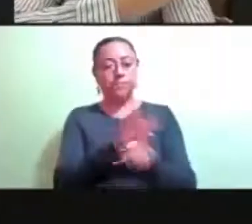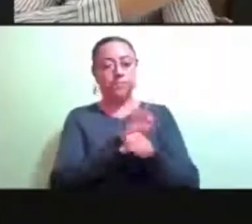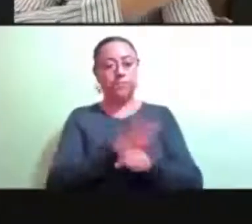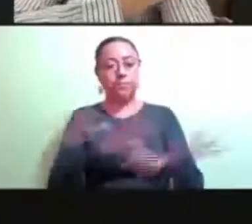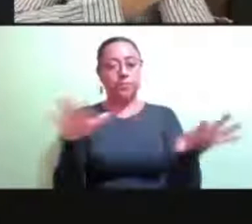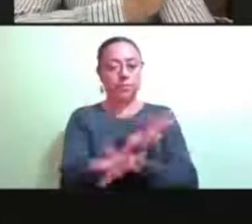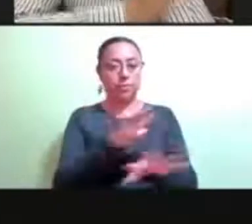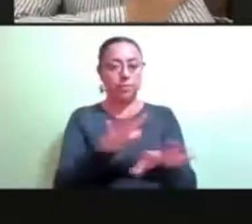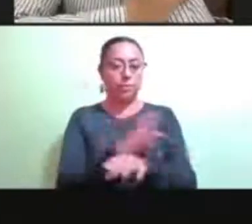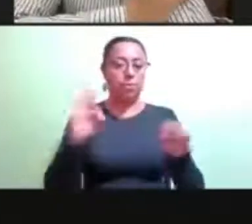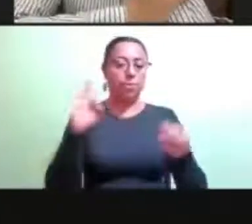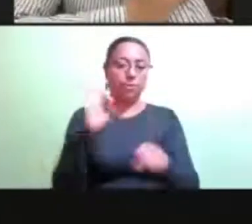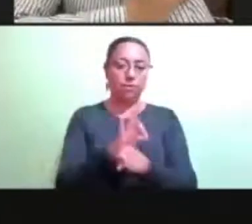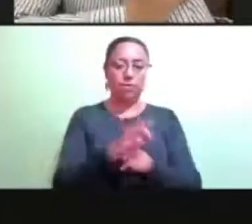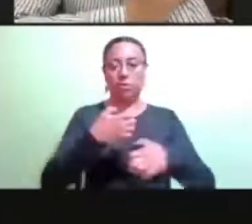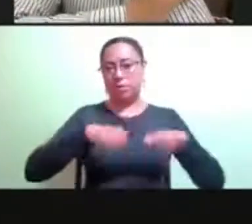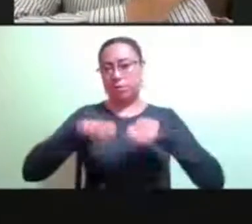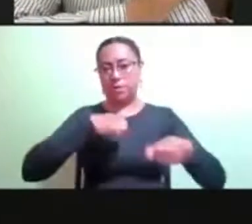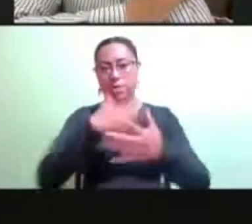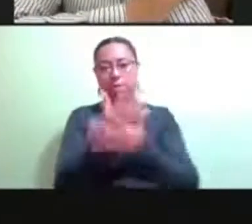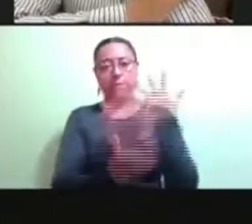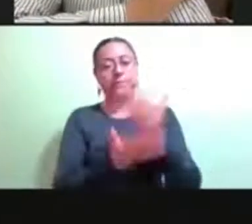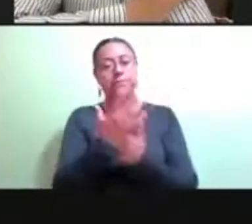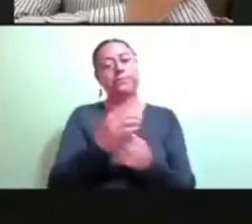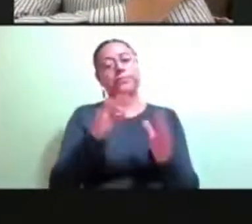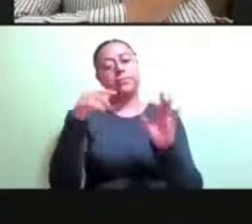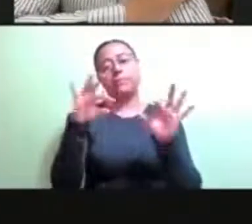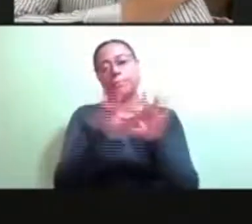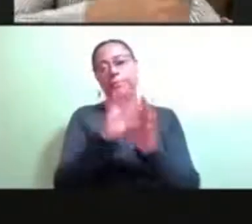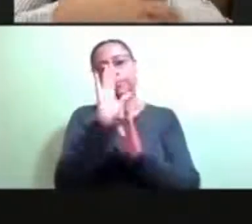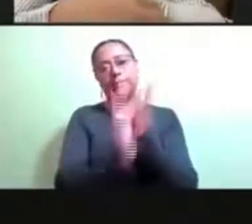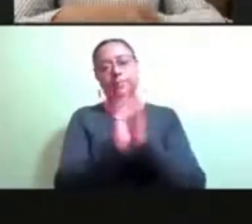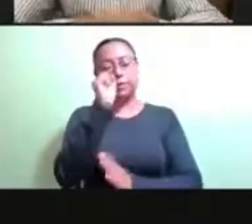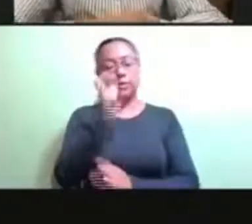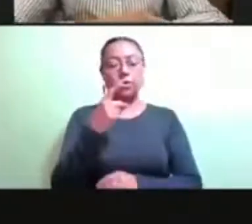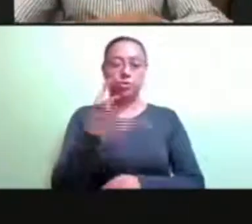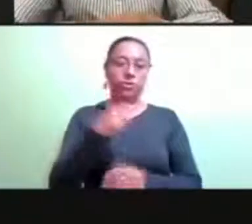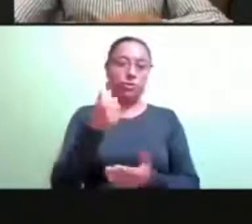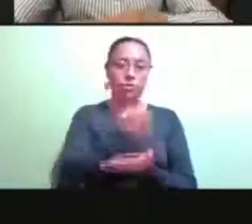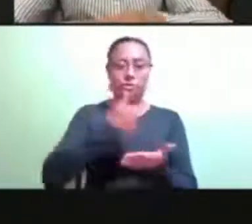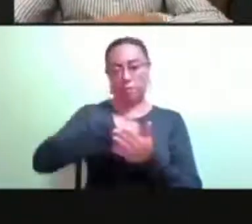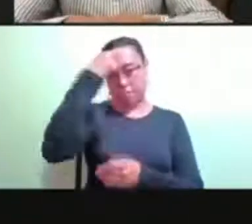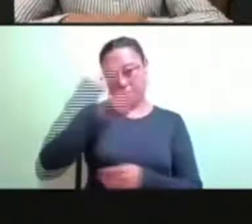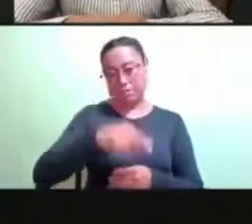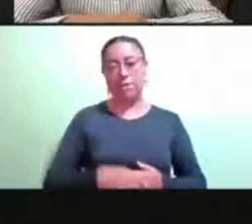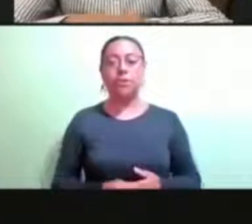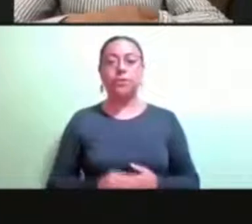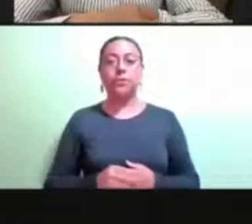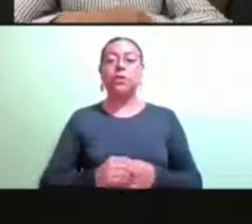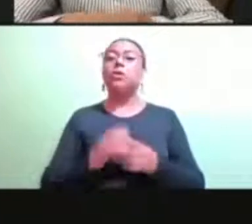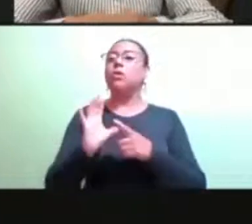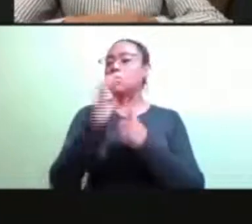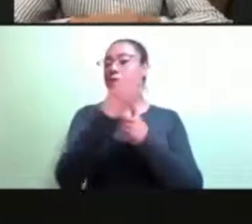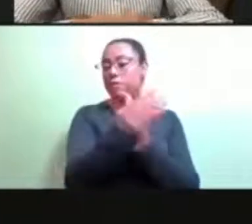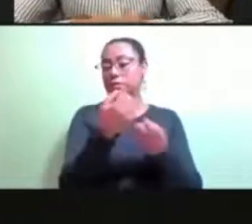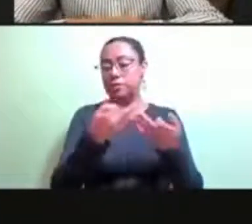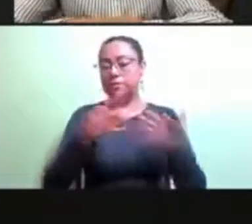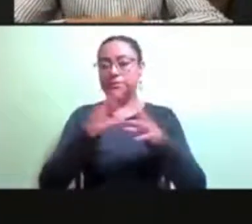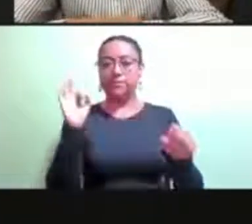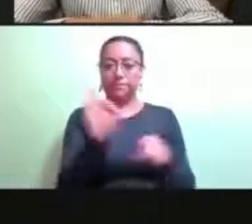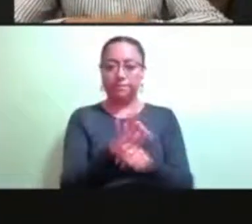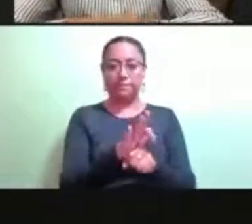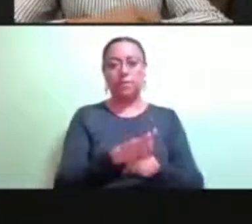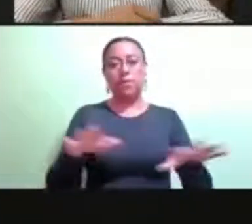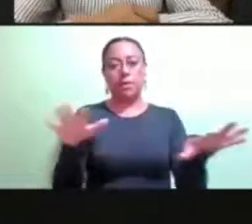la comisión de preservación del medio ambiente cambio climático y protección ecológica del Congreso de la Ciudad de México aprobó un dictamen respecto a